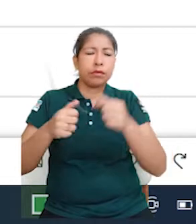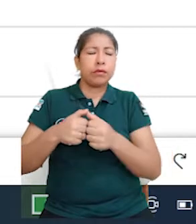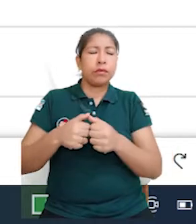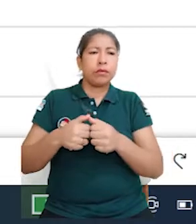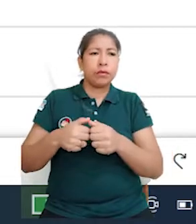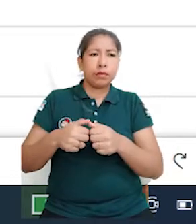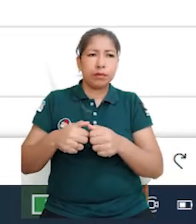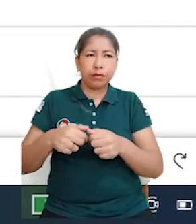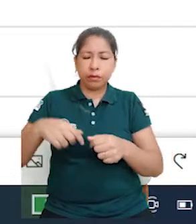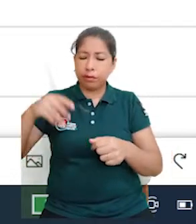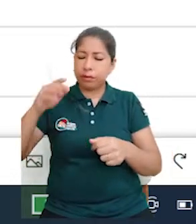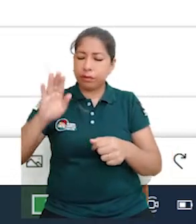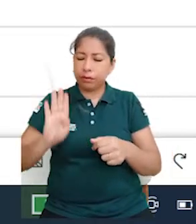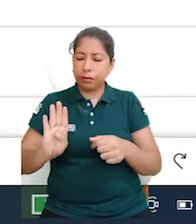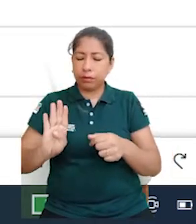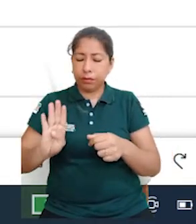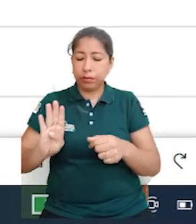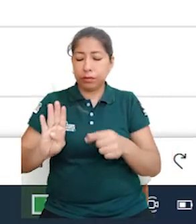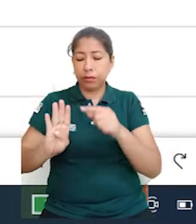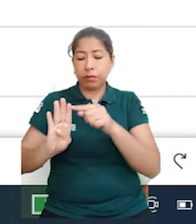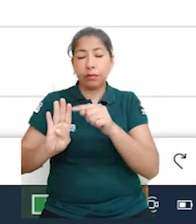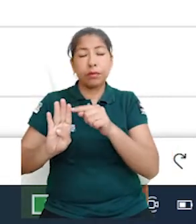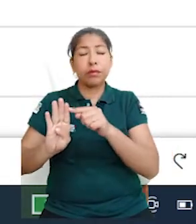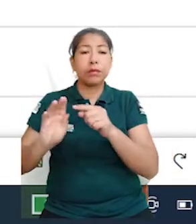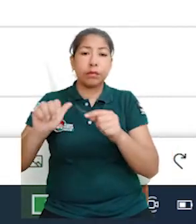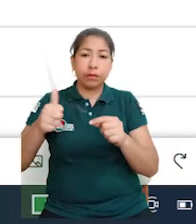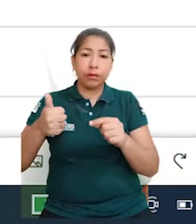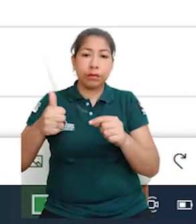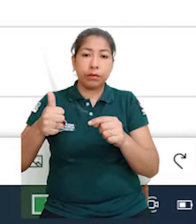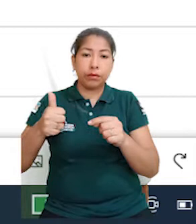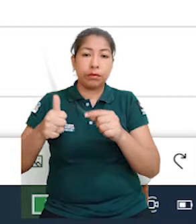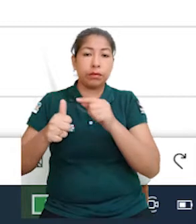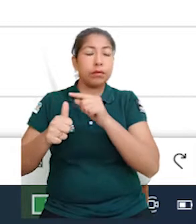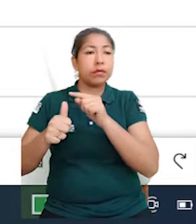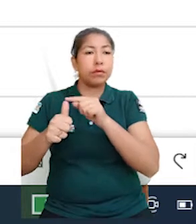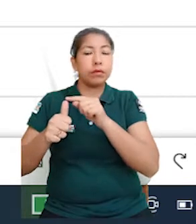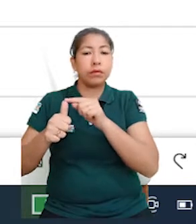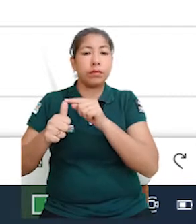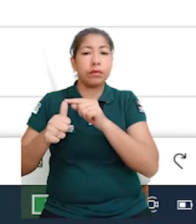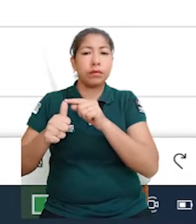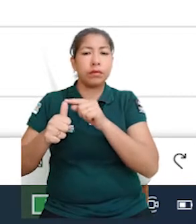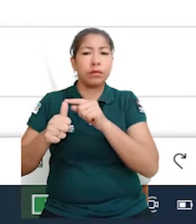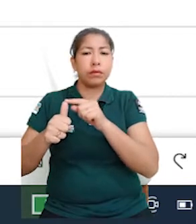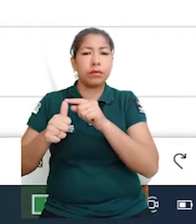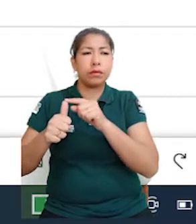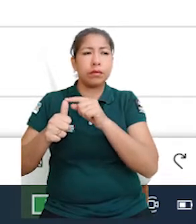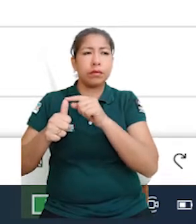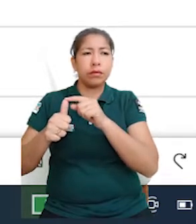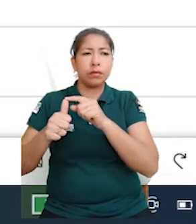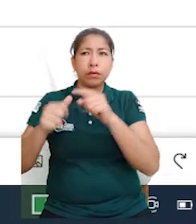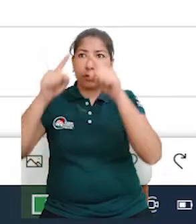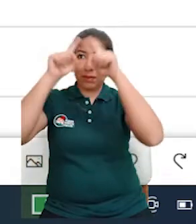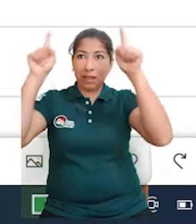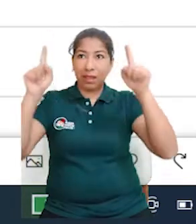la base es 10, tenemos que nuestro argumento es la expresión encerrada en el cuadro verde y tenemos que